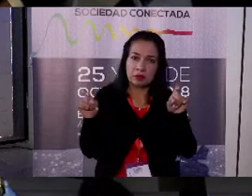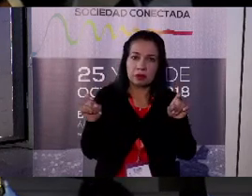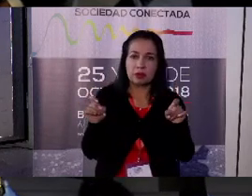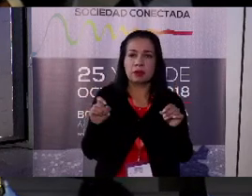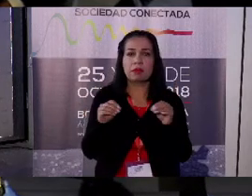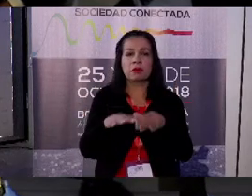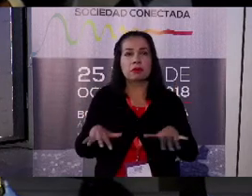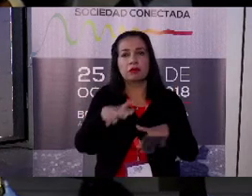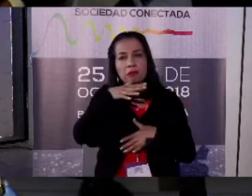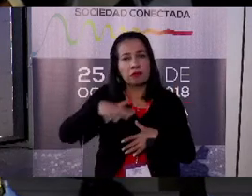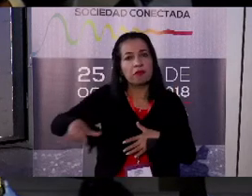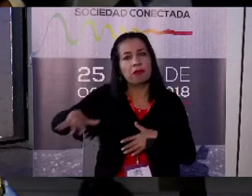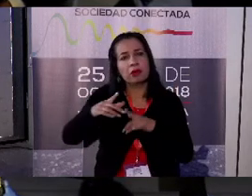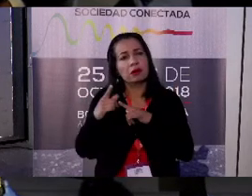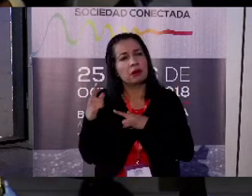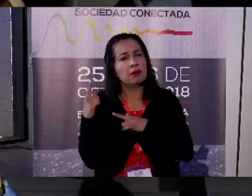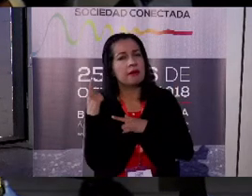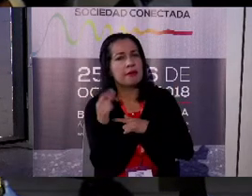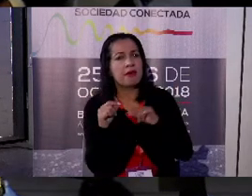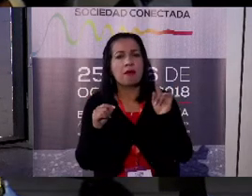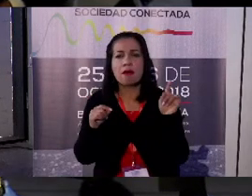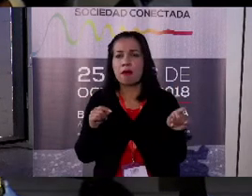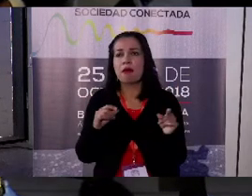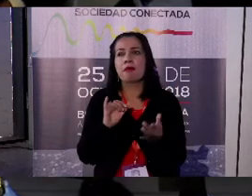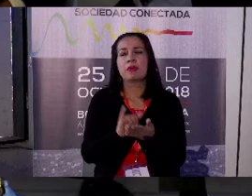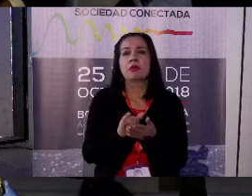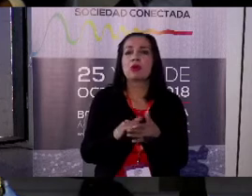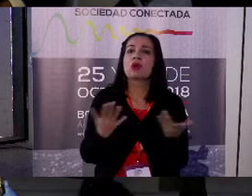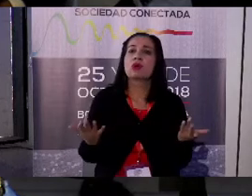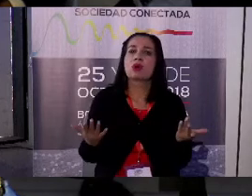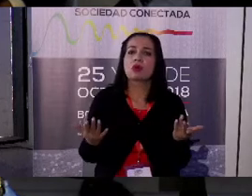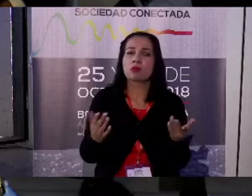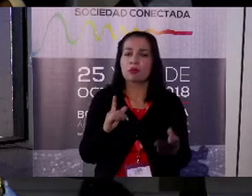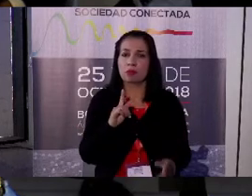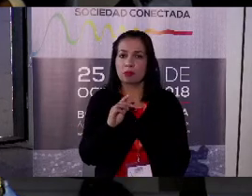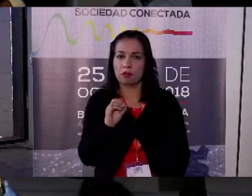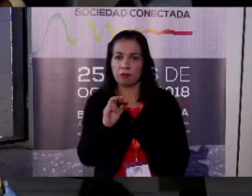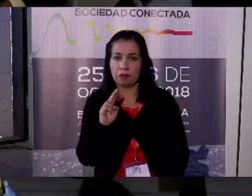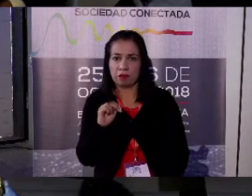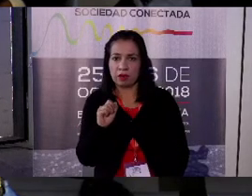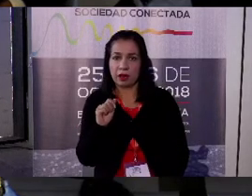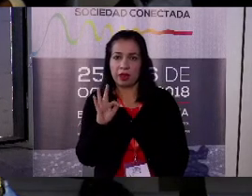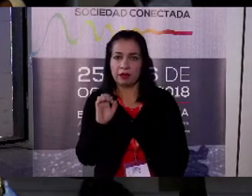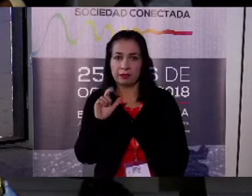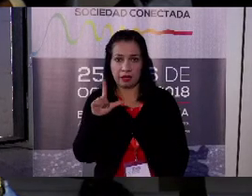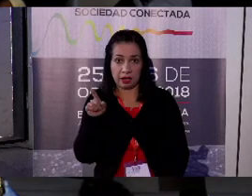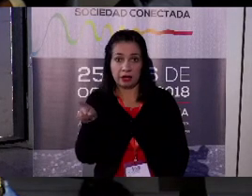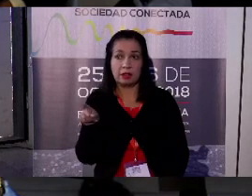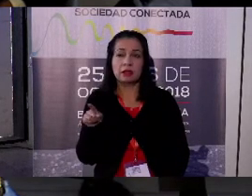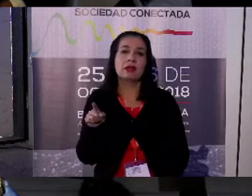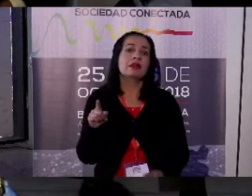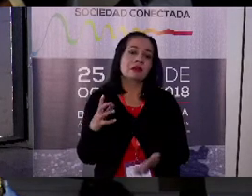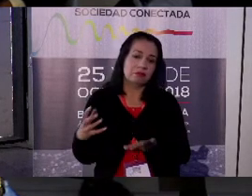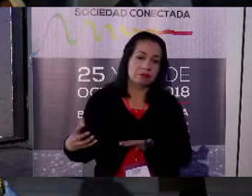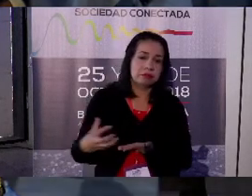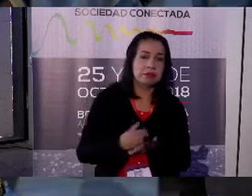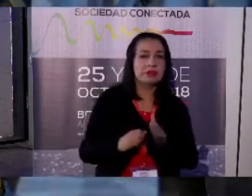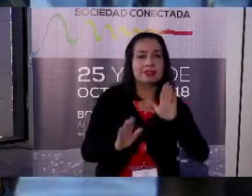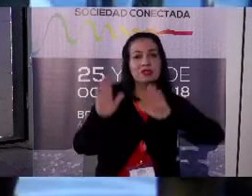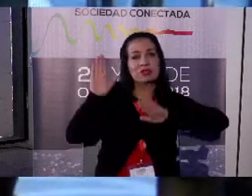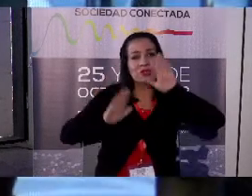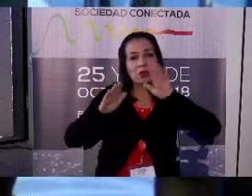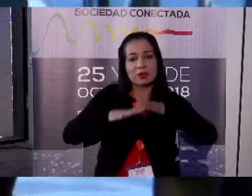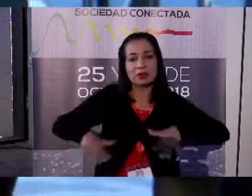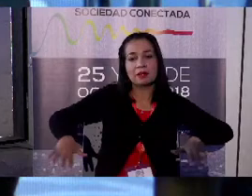a zonas este menos menos favorecidas se hace por medio de fonatel fonatel se nutre con los ingresos de las subastas de espectro